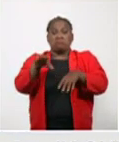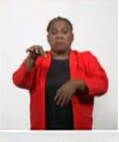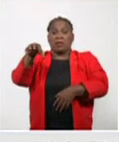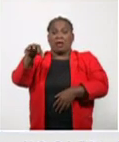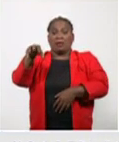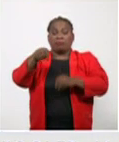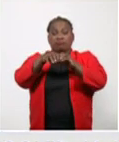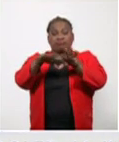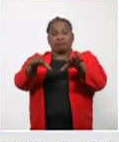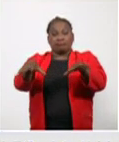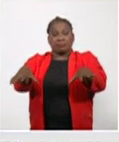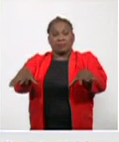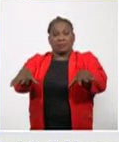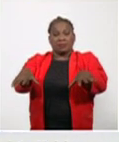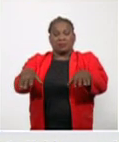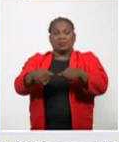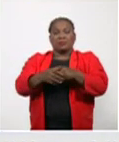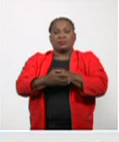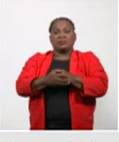de la transmisión.